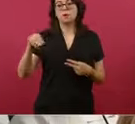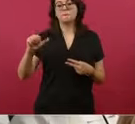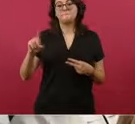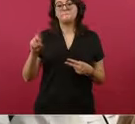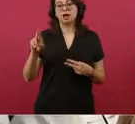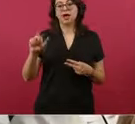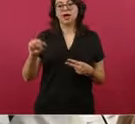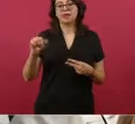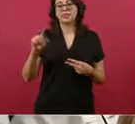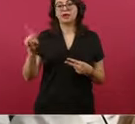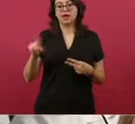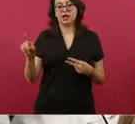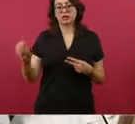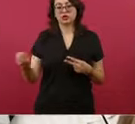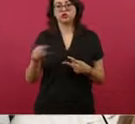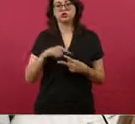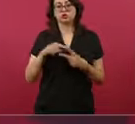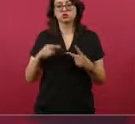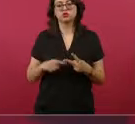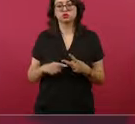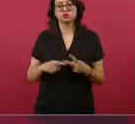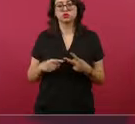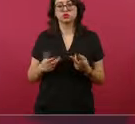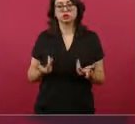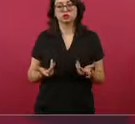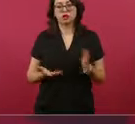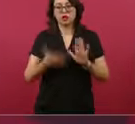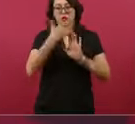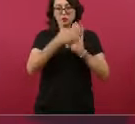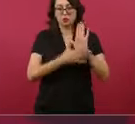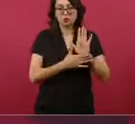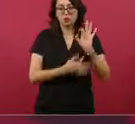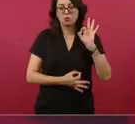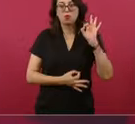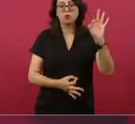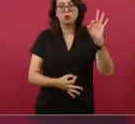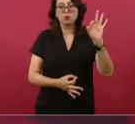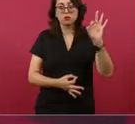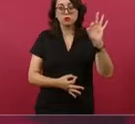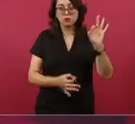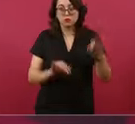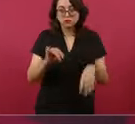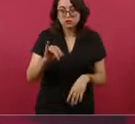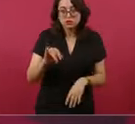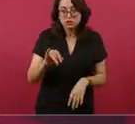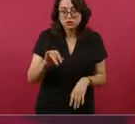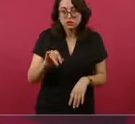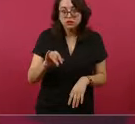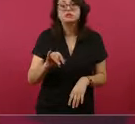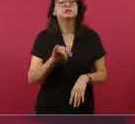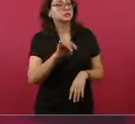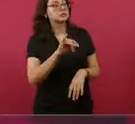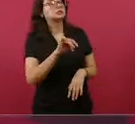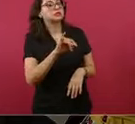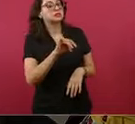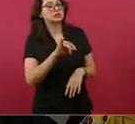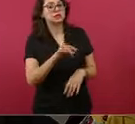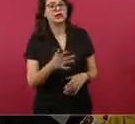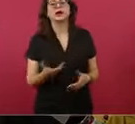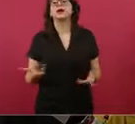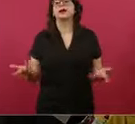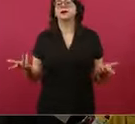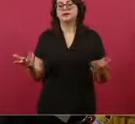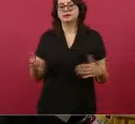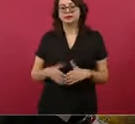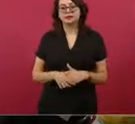de dinero y todo lo que se tiene que aclarar. Pero no sí fue la portada. Fue portada. Ah, entonces sí. Tabasco, la de 8. Es que no